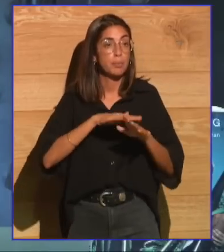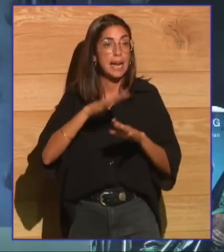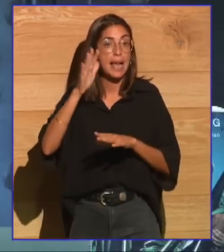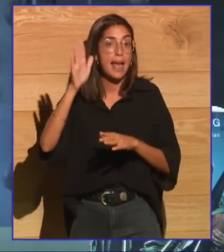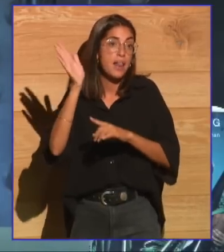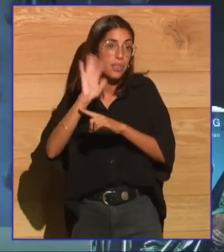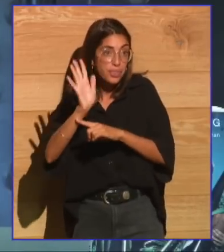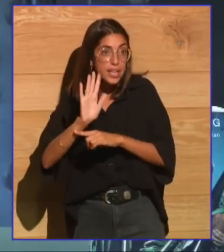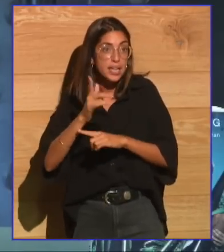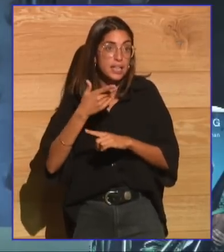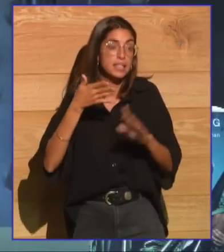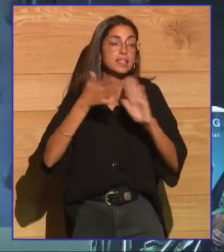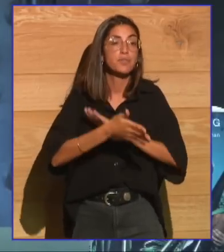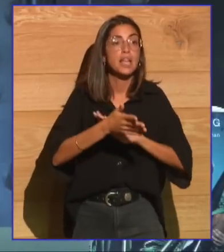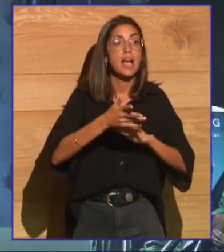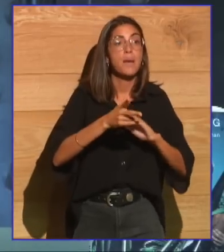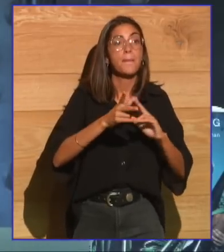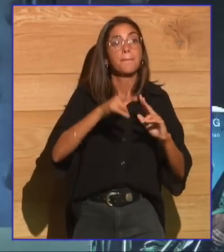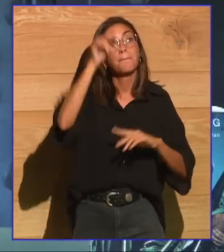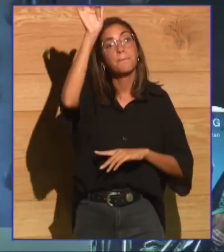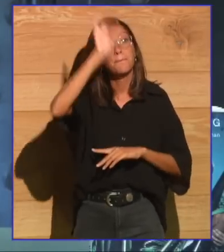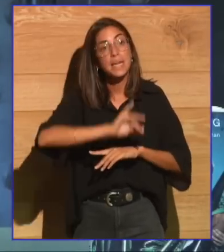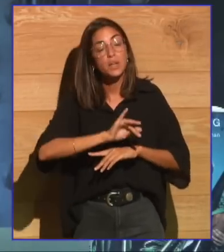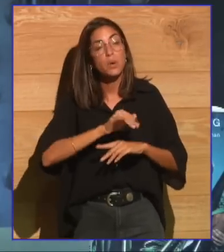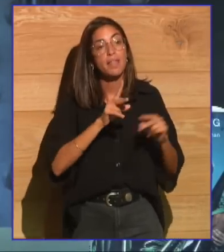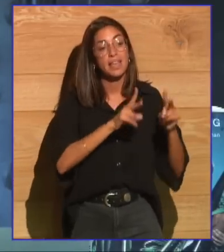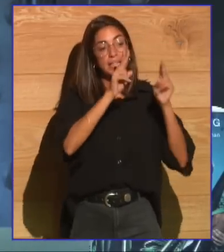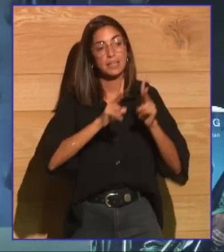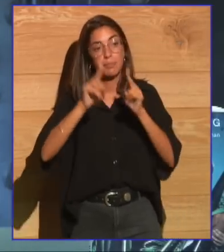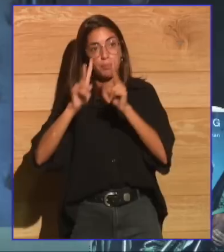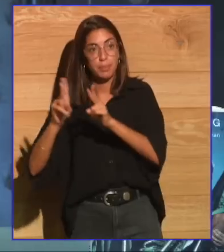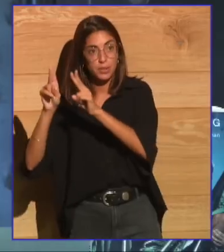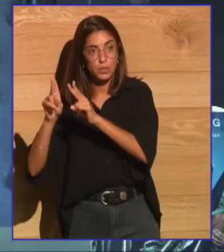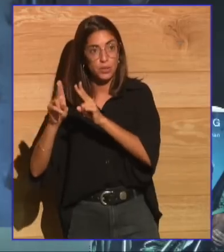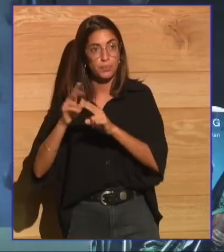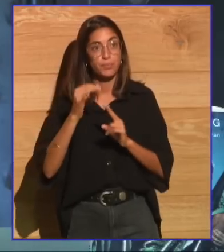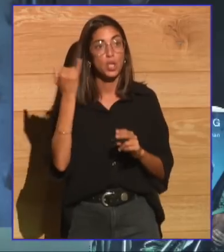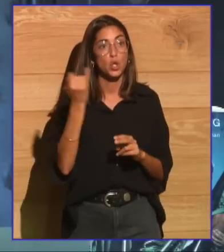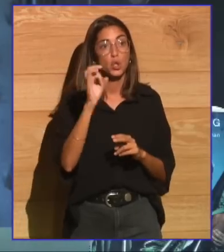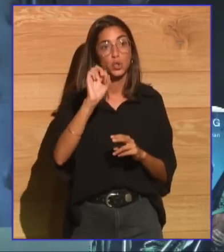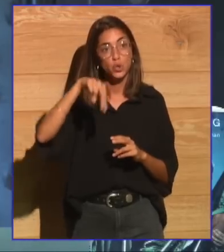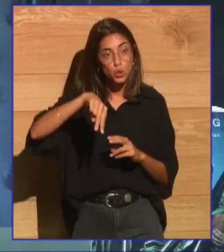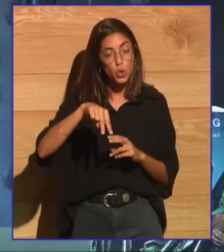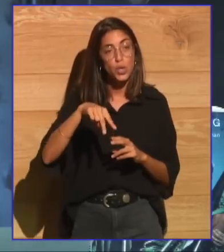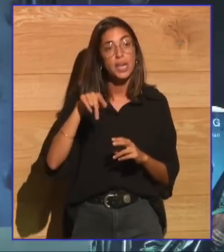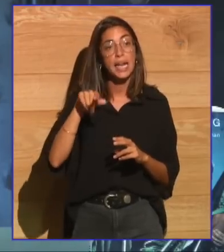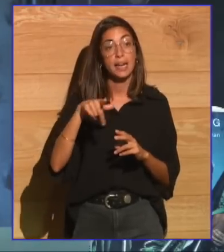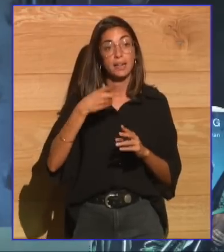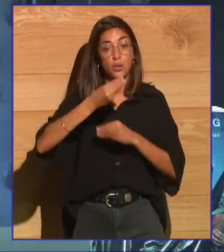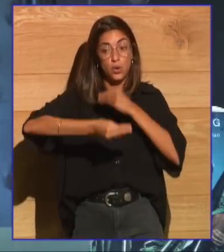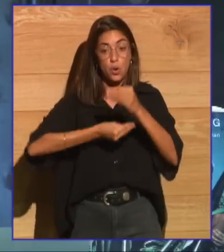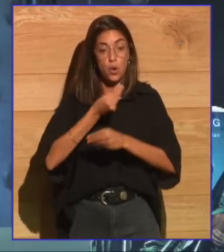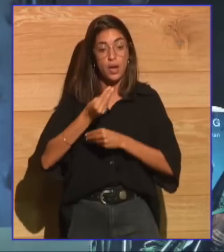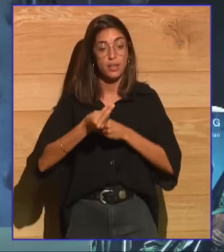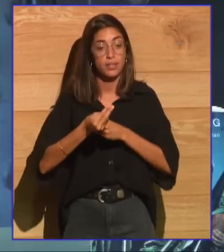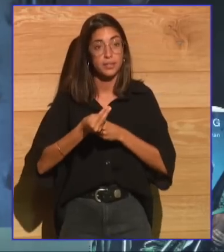sketches una película de episodios john landis no sólo hizo el primero de ellos sino la introducción y el episodio de landis